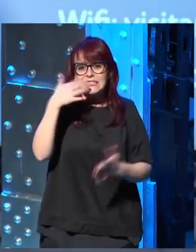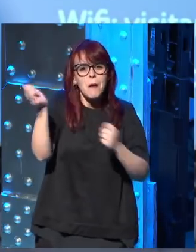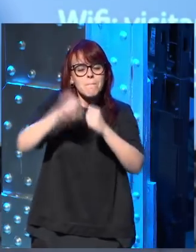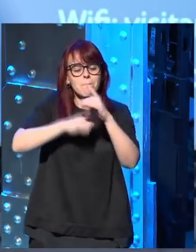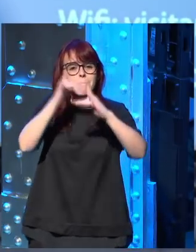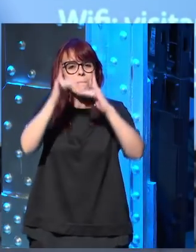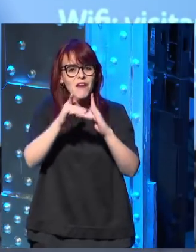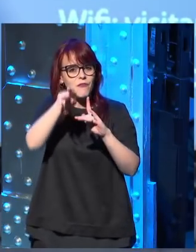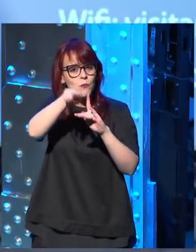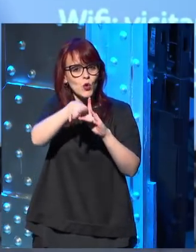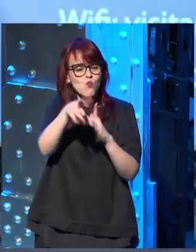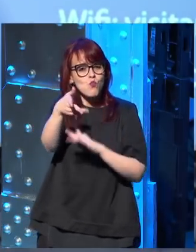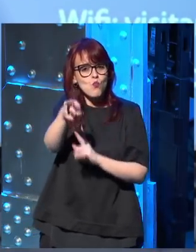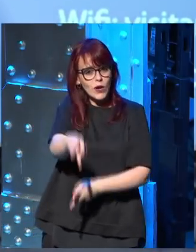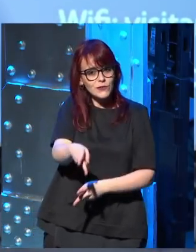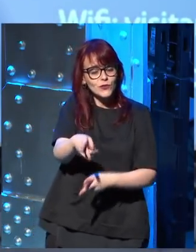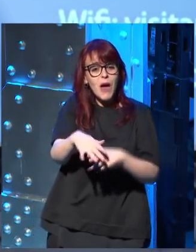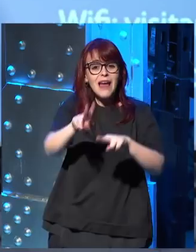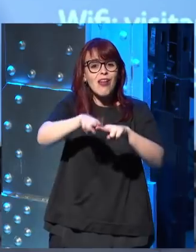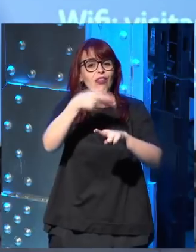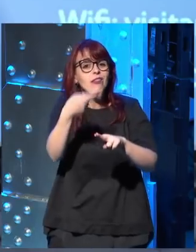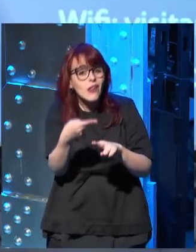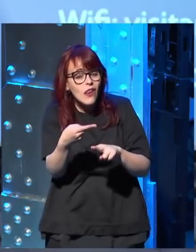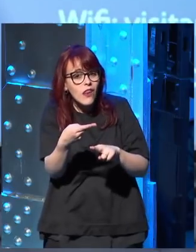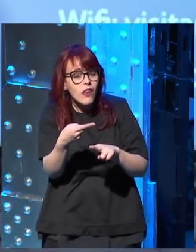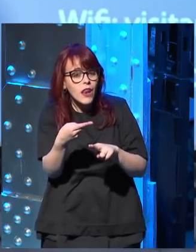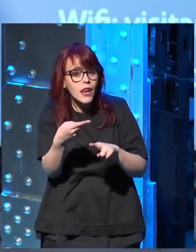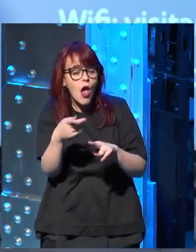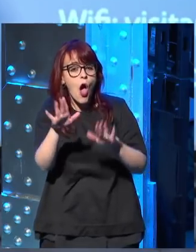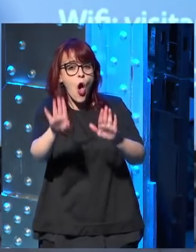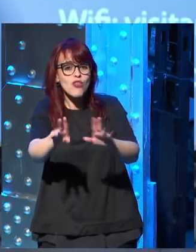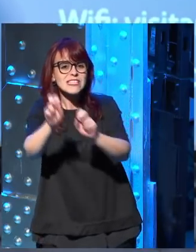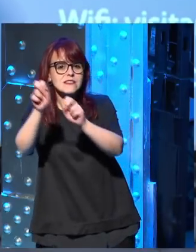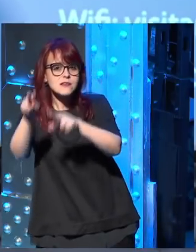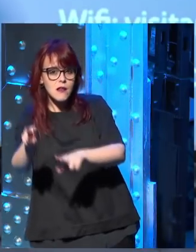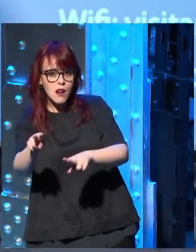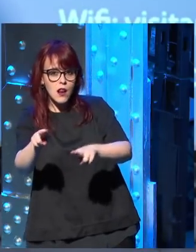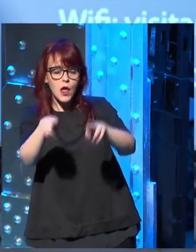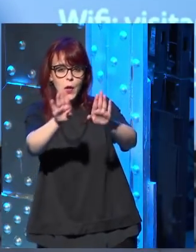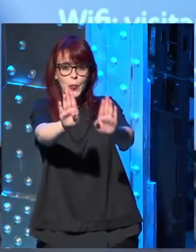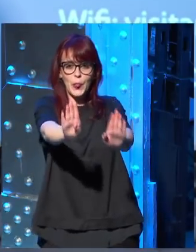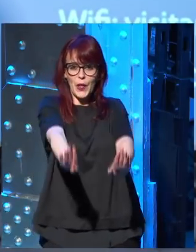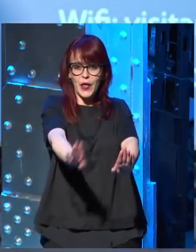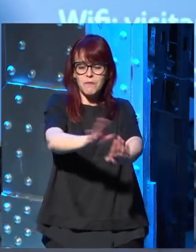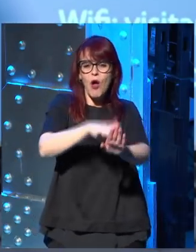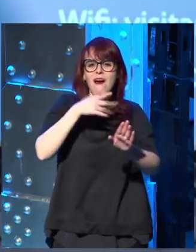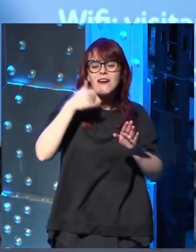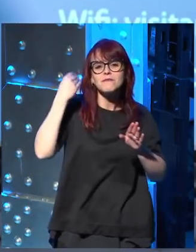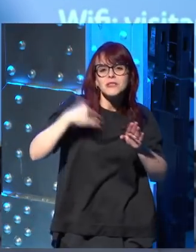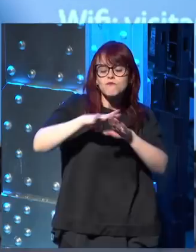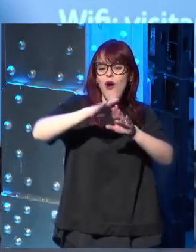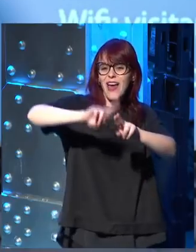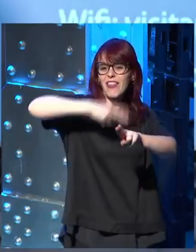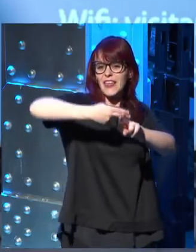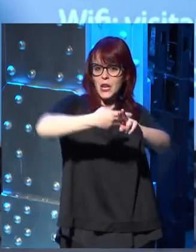cadáveres. Un pie con calcetín y el otro desnudo. El calcetín escaso por debajo de la